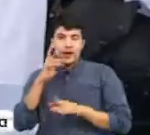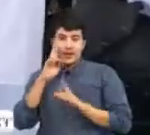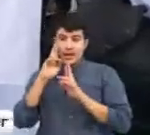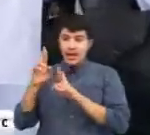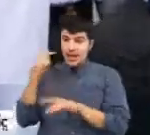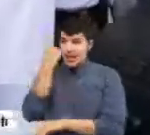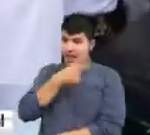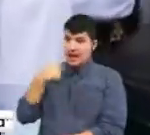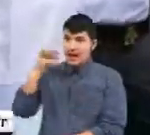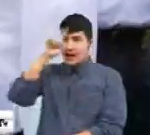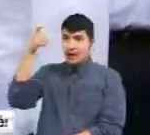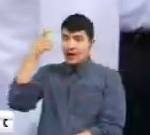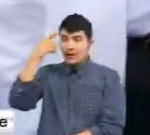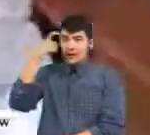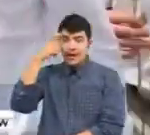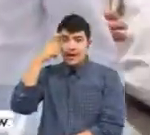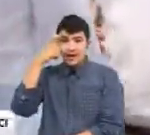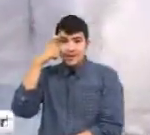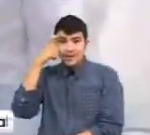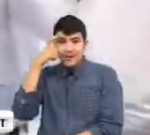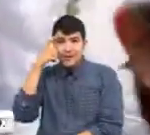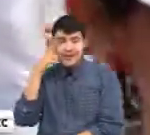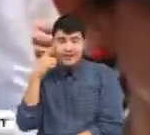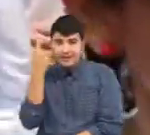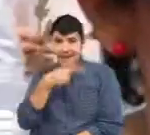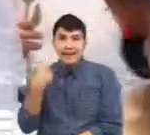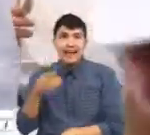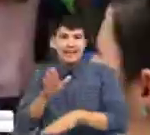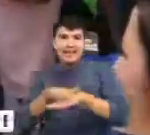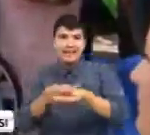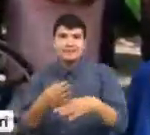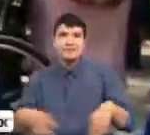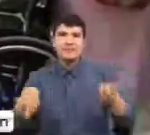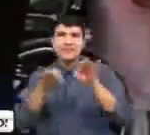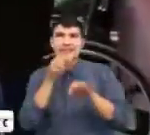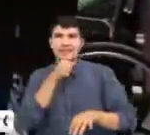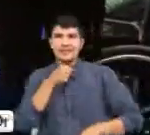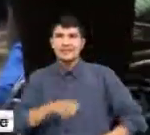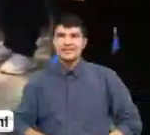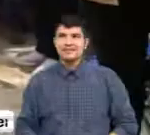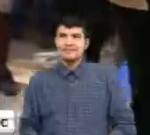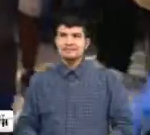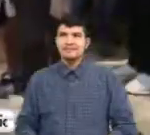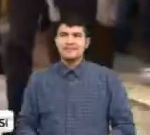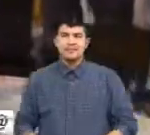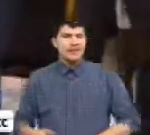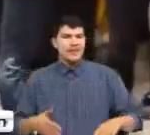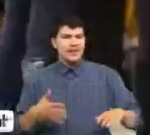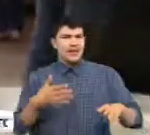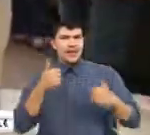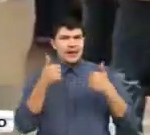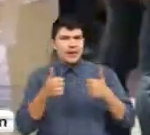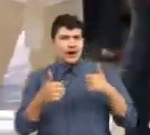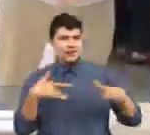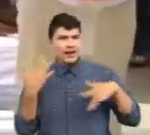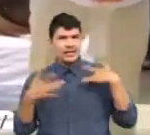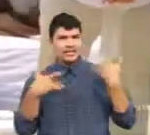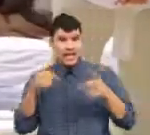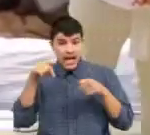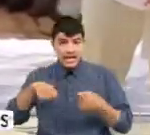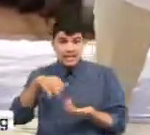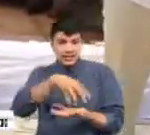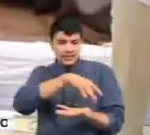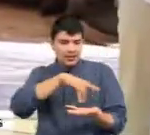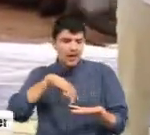de Santander ante este importante anuncio. Qué bueno y felicitaciones, gobernador, que Santander hoy